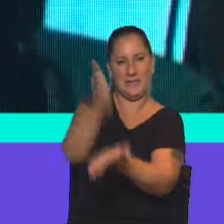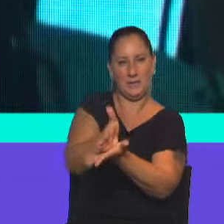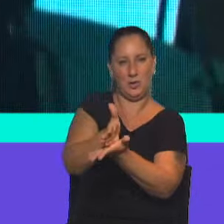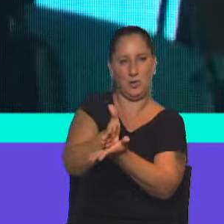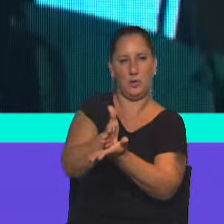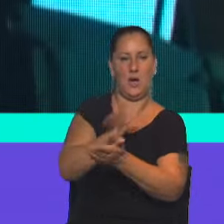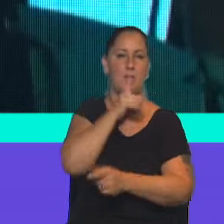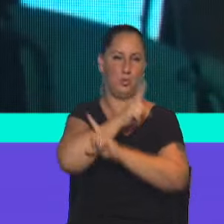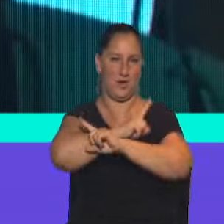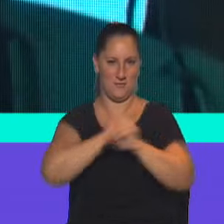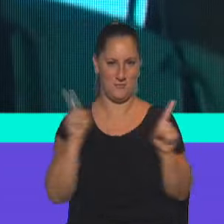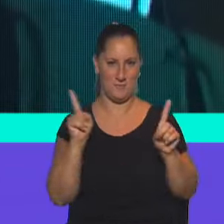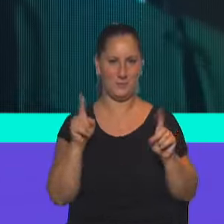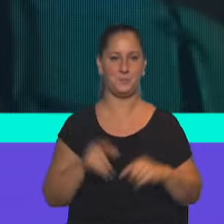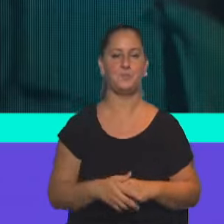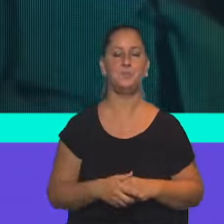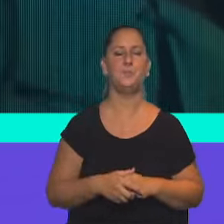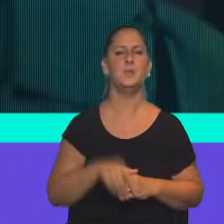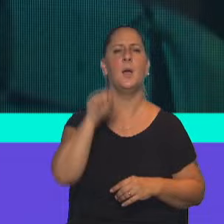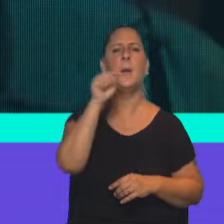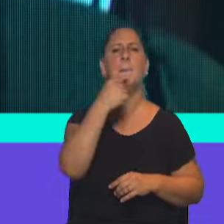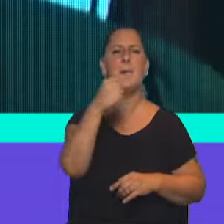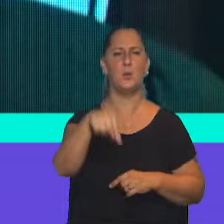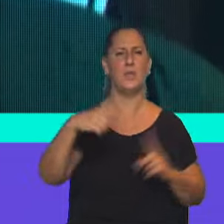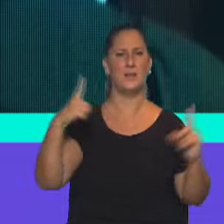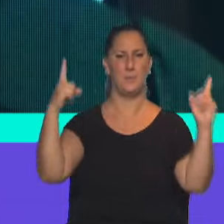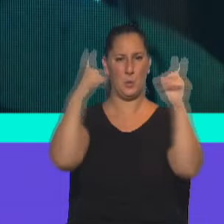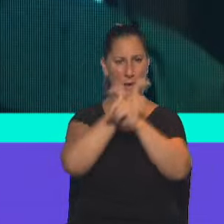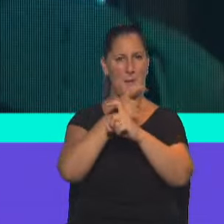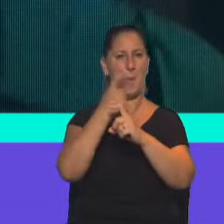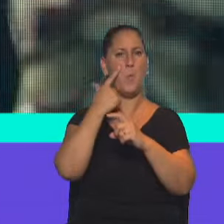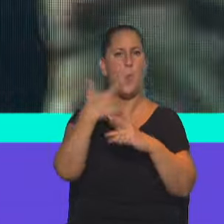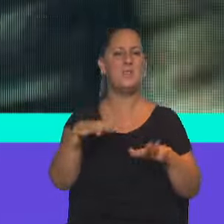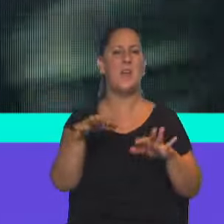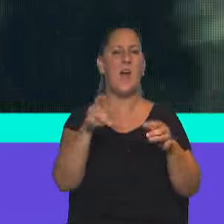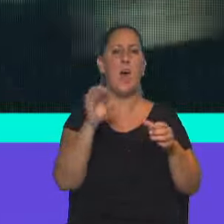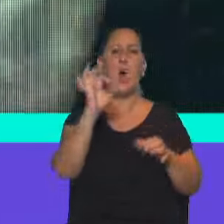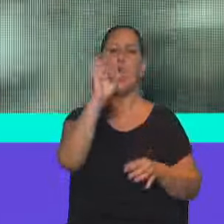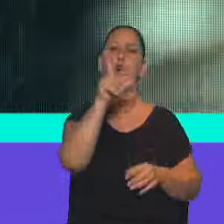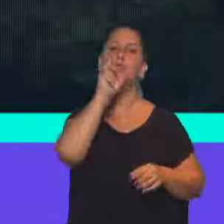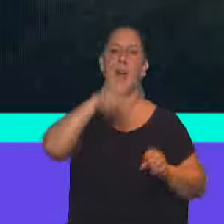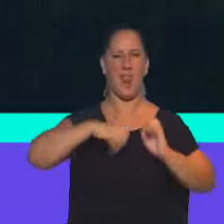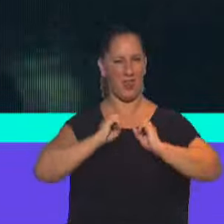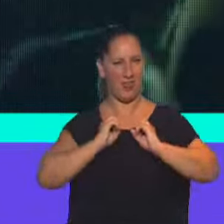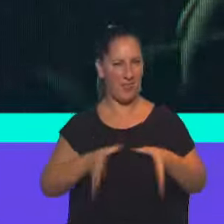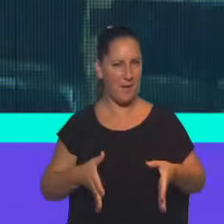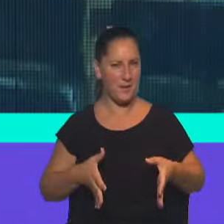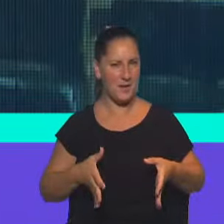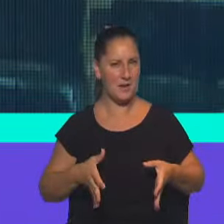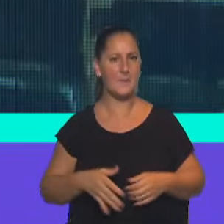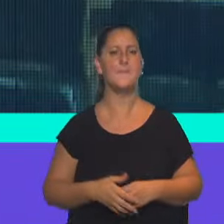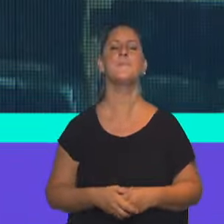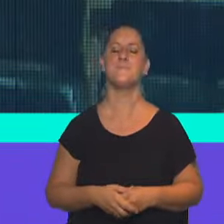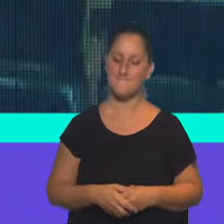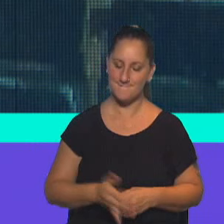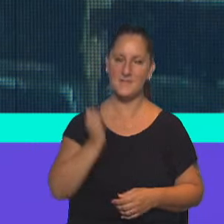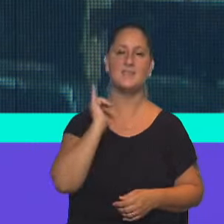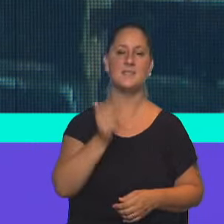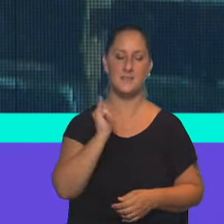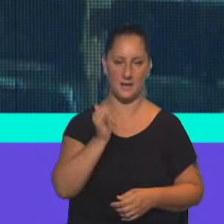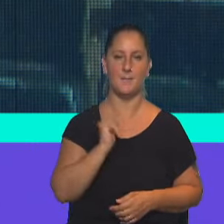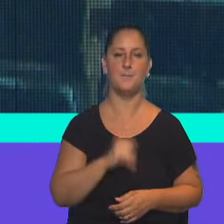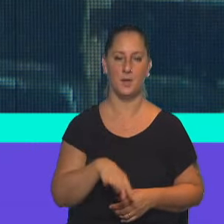cerrar este conflicto también demostró cierta fragilidad de la otan ante un escenario de conflicto creo que sí creo que sí porque se ha